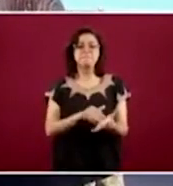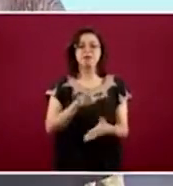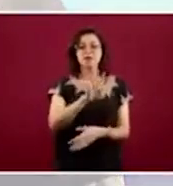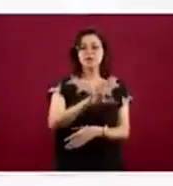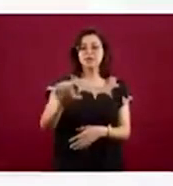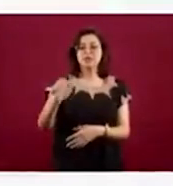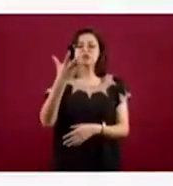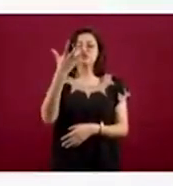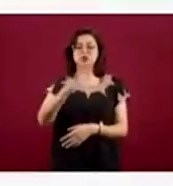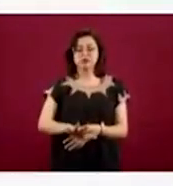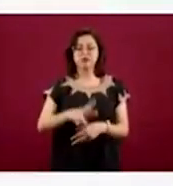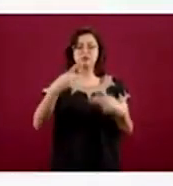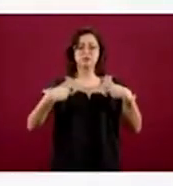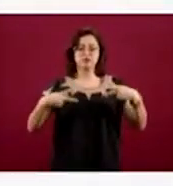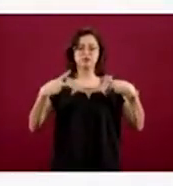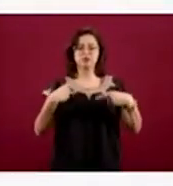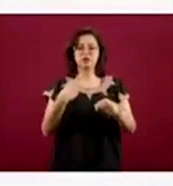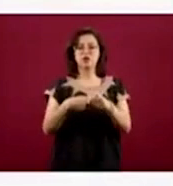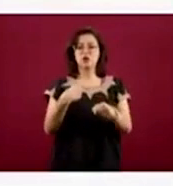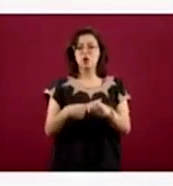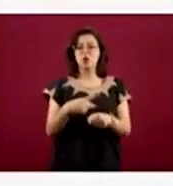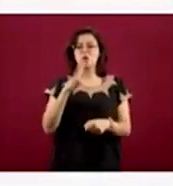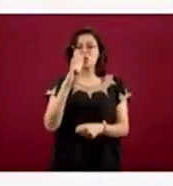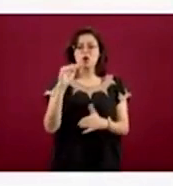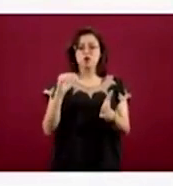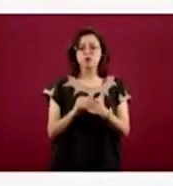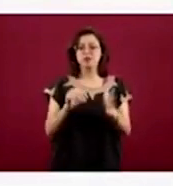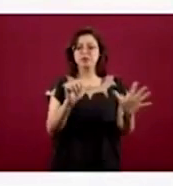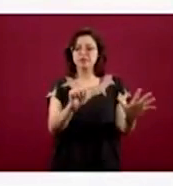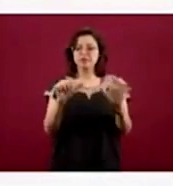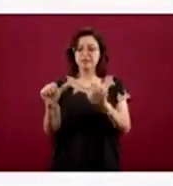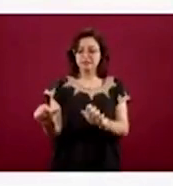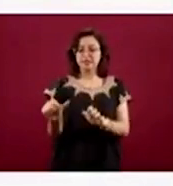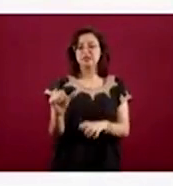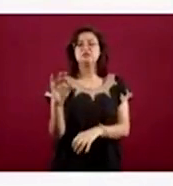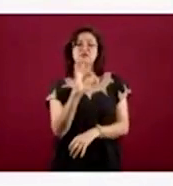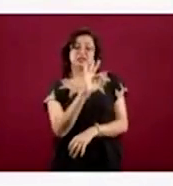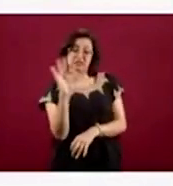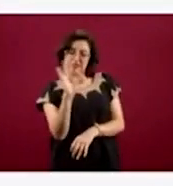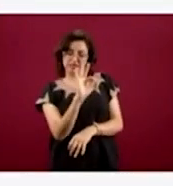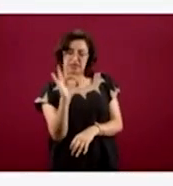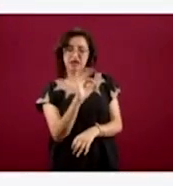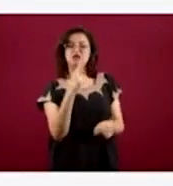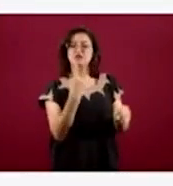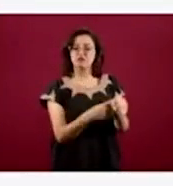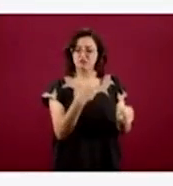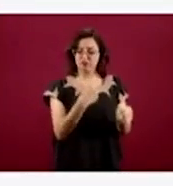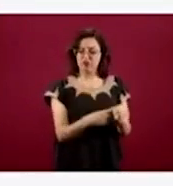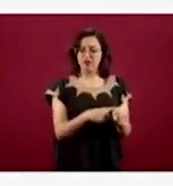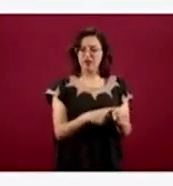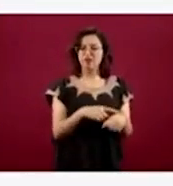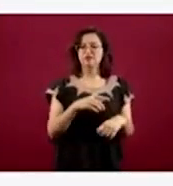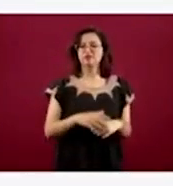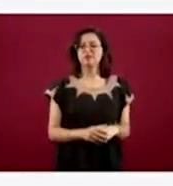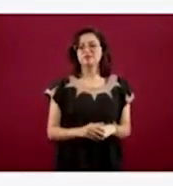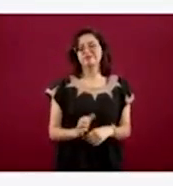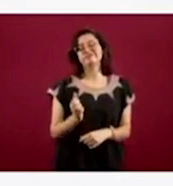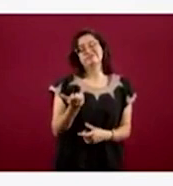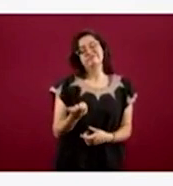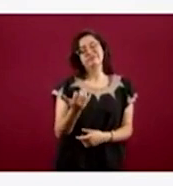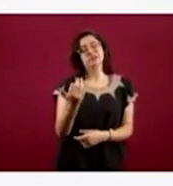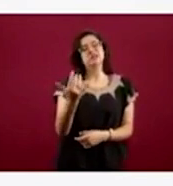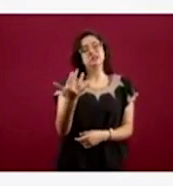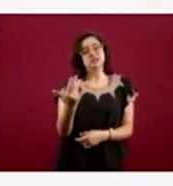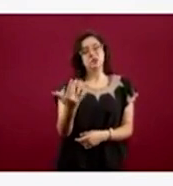confirmados 4 mil 653 casos sospechosos se actualizan también a 50 las defunciones